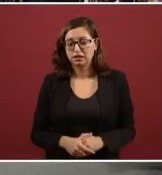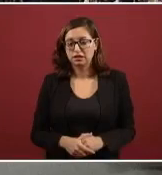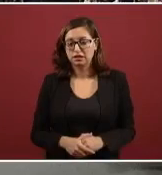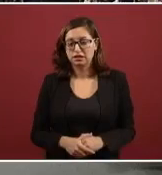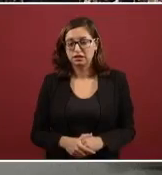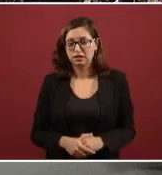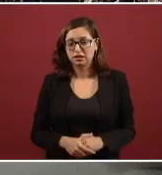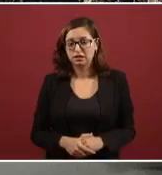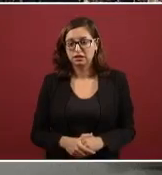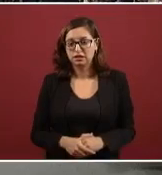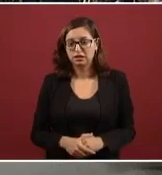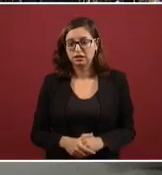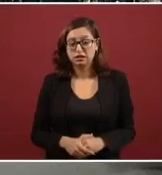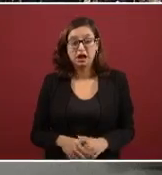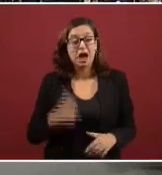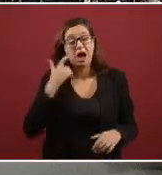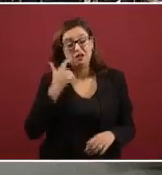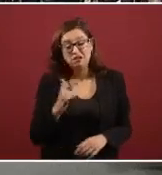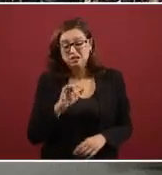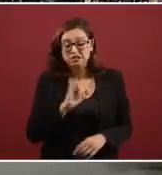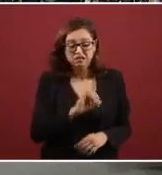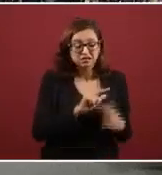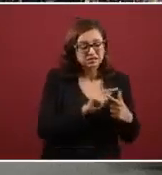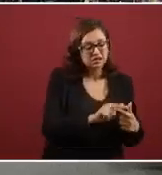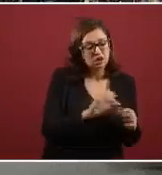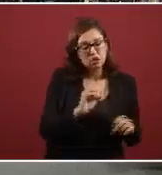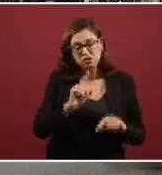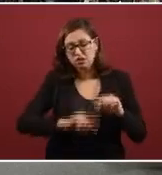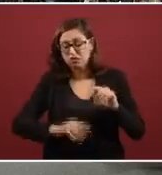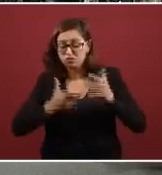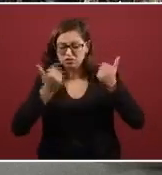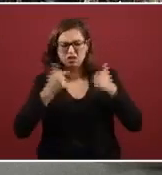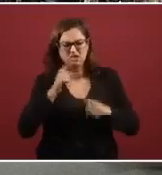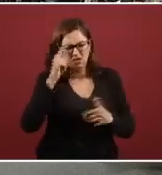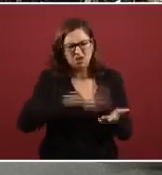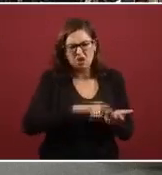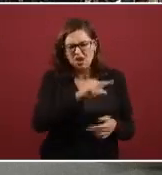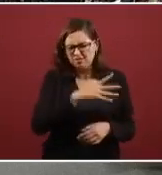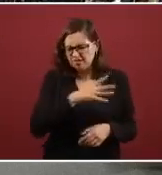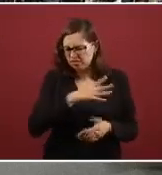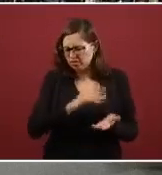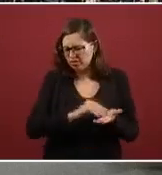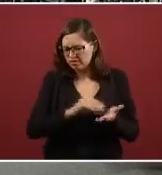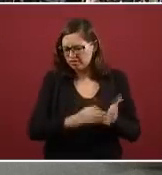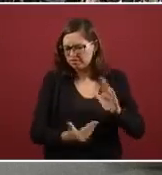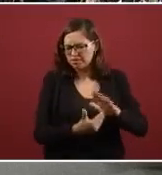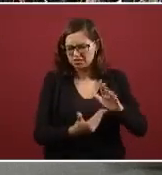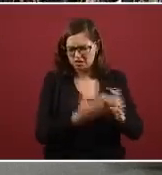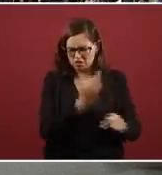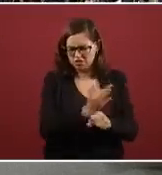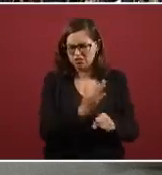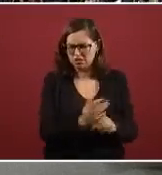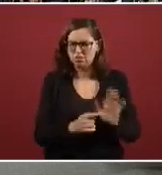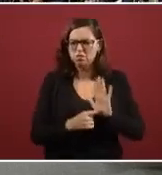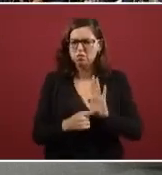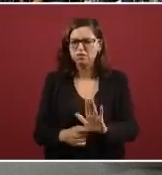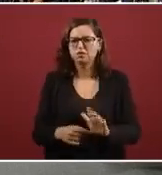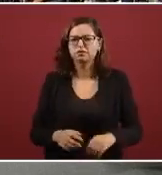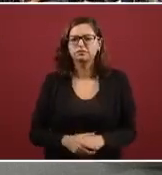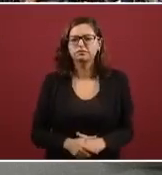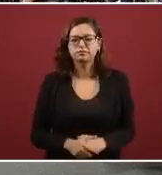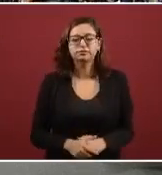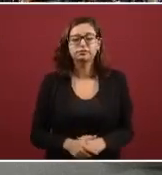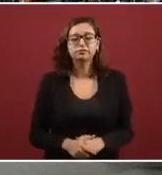lo quitaron, pero si no, mañana se los muestro. Pero si está ahí, de una vez ahorita se los muestro. Pero